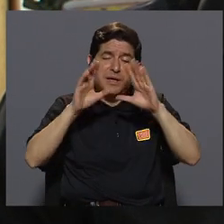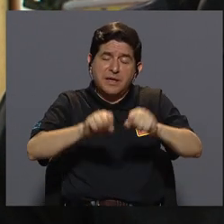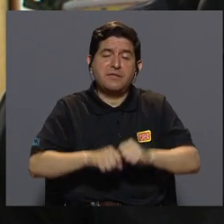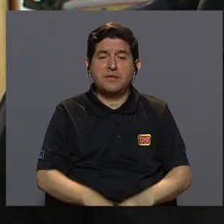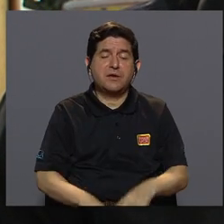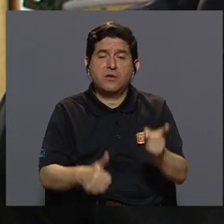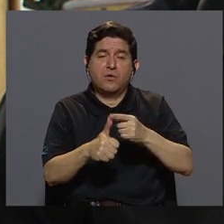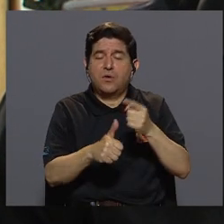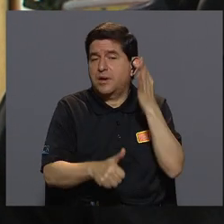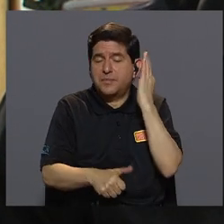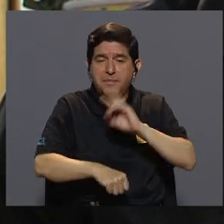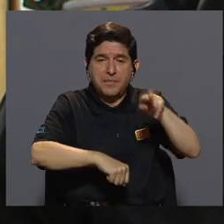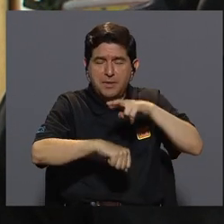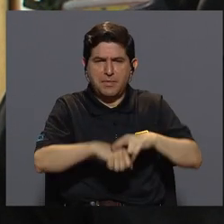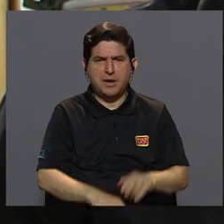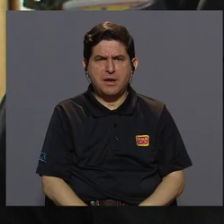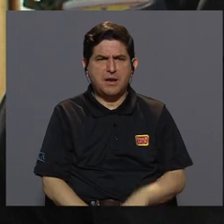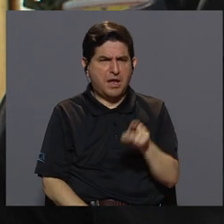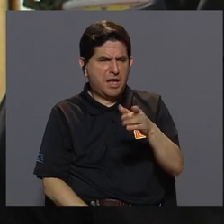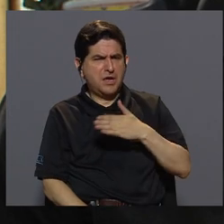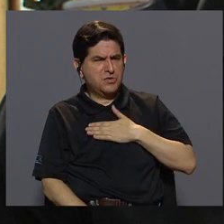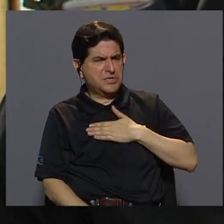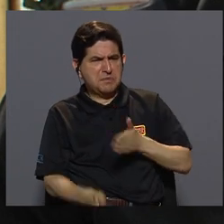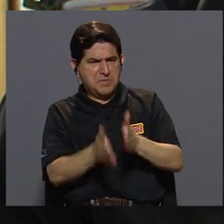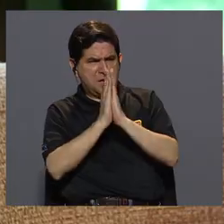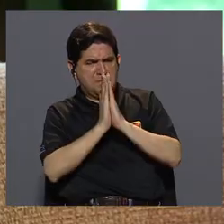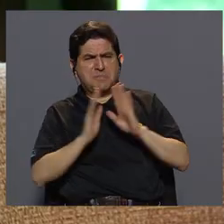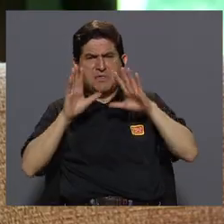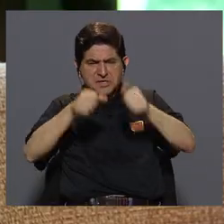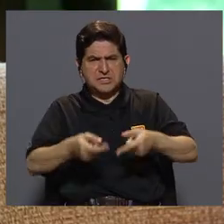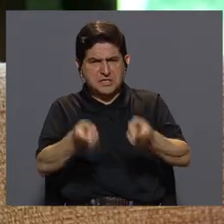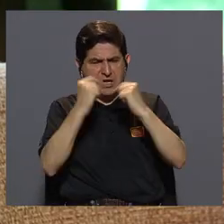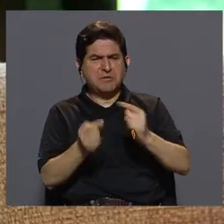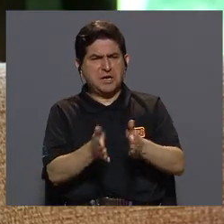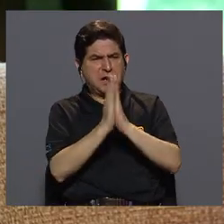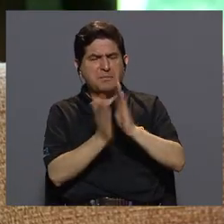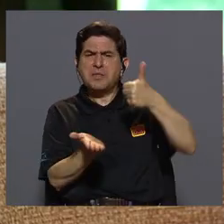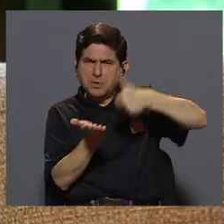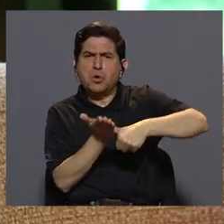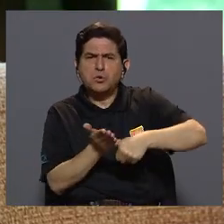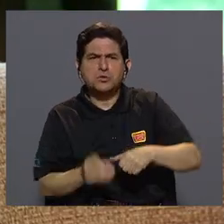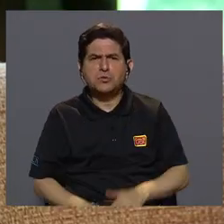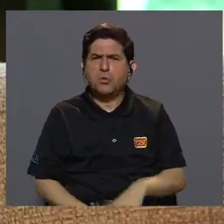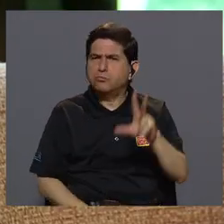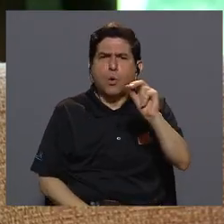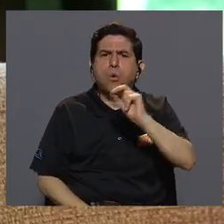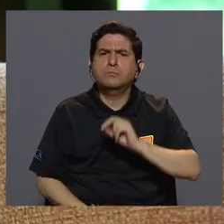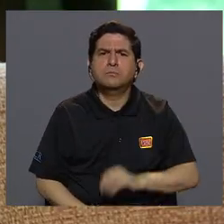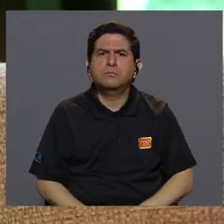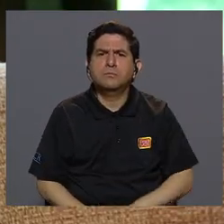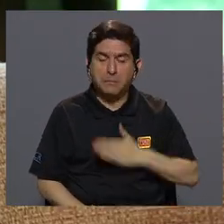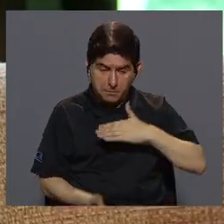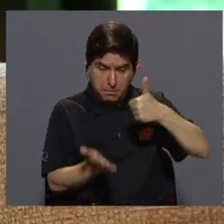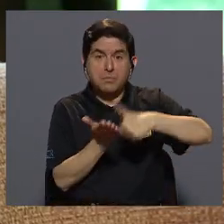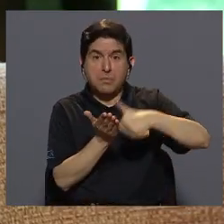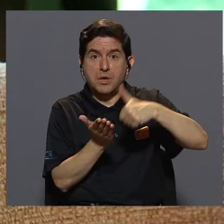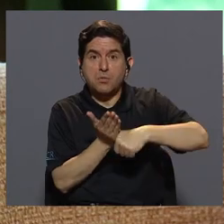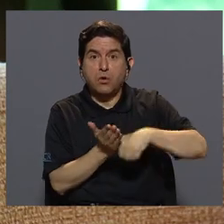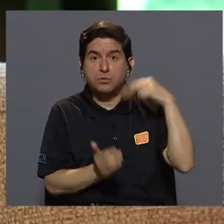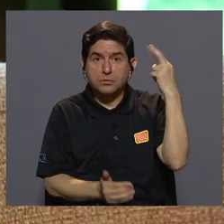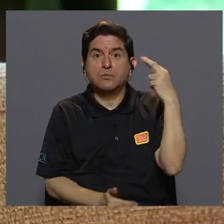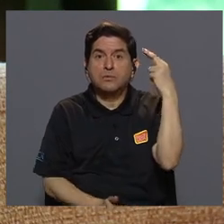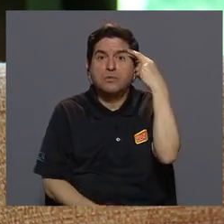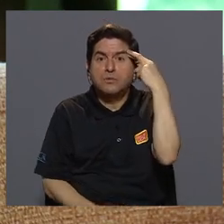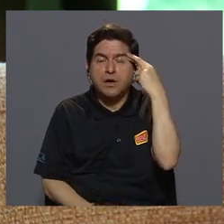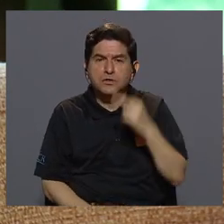cita. Y la primera dama, no, ¿acaso ellos me pidieron cita cuando vinieron a pedirme el voto? Y dice, y con mi voto es